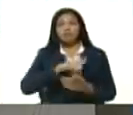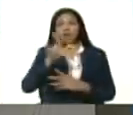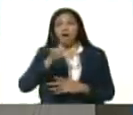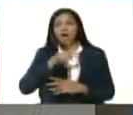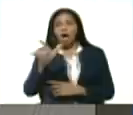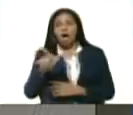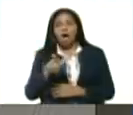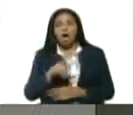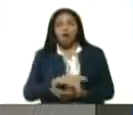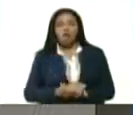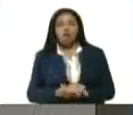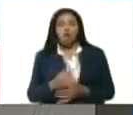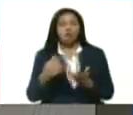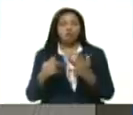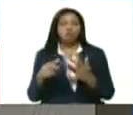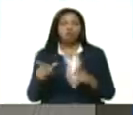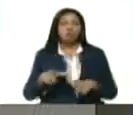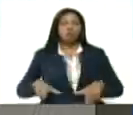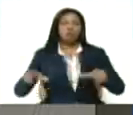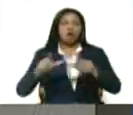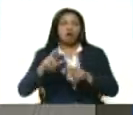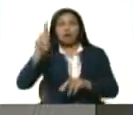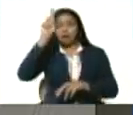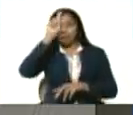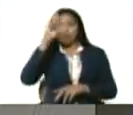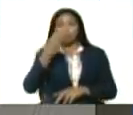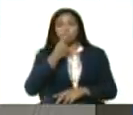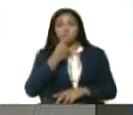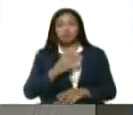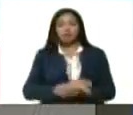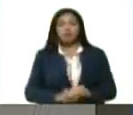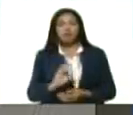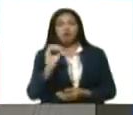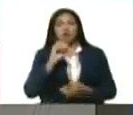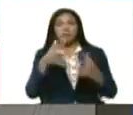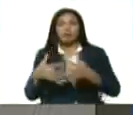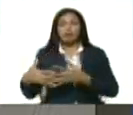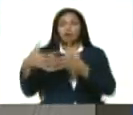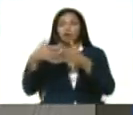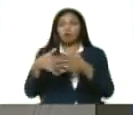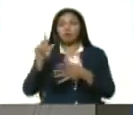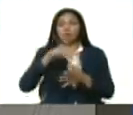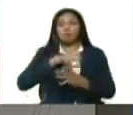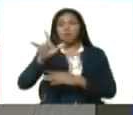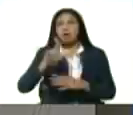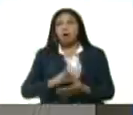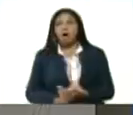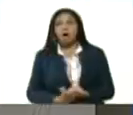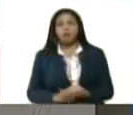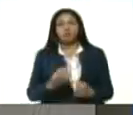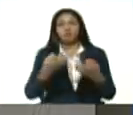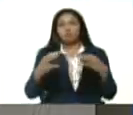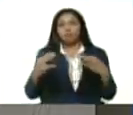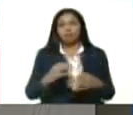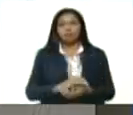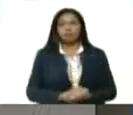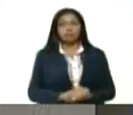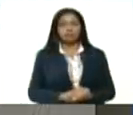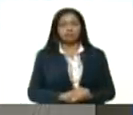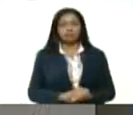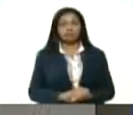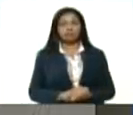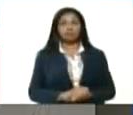jugar a República Dominicana o para Estados Unidos de Norteamérica con un viaje comercial.